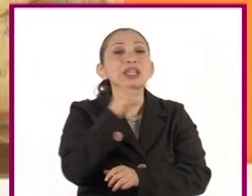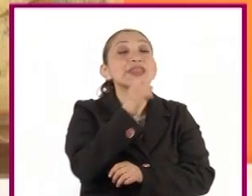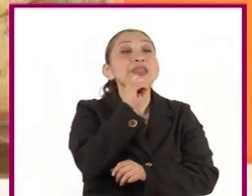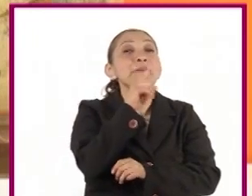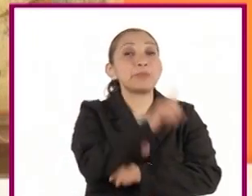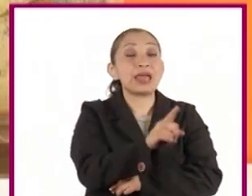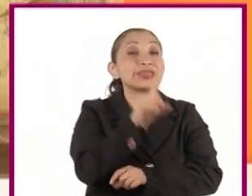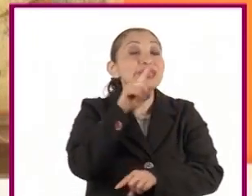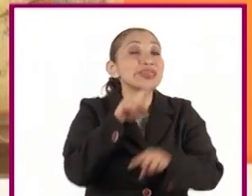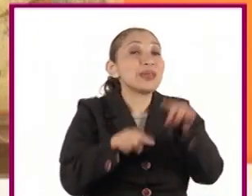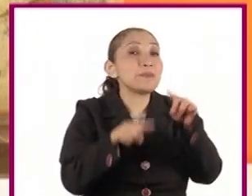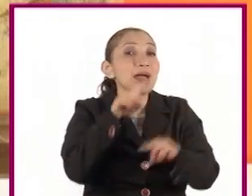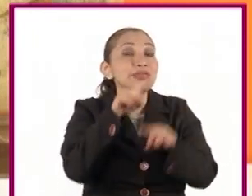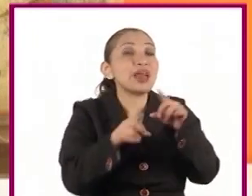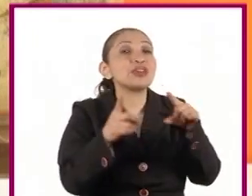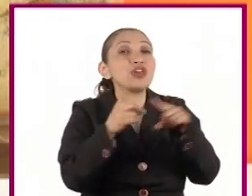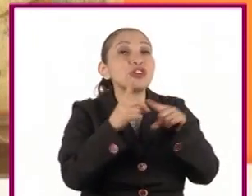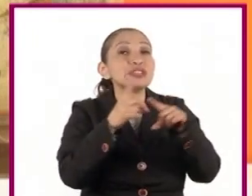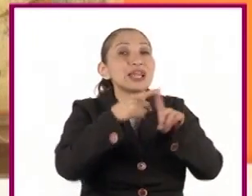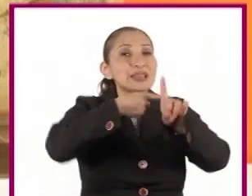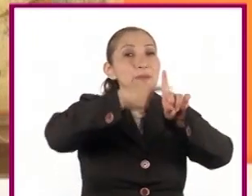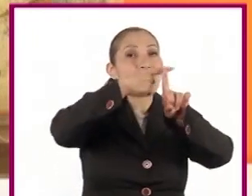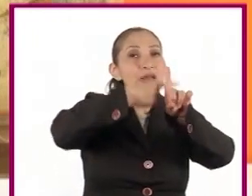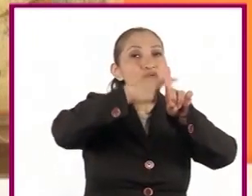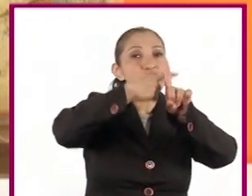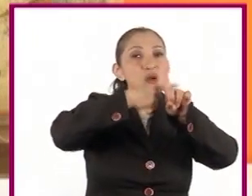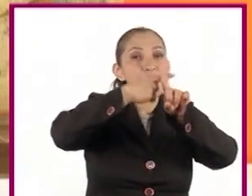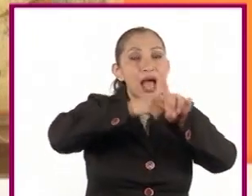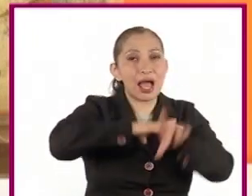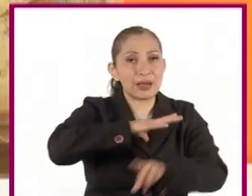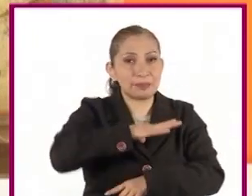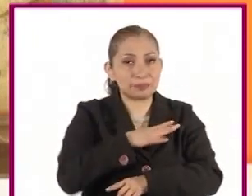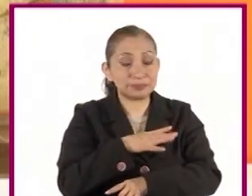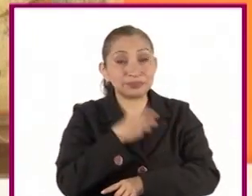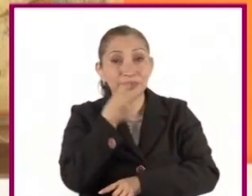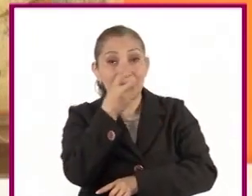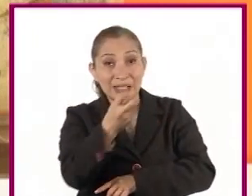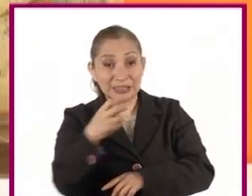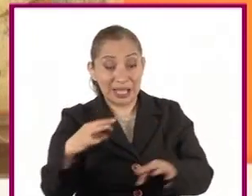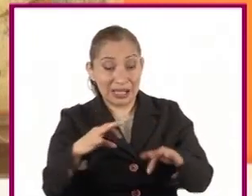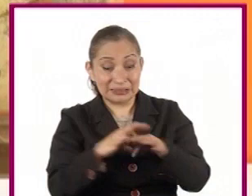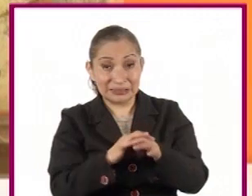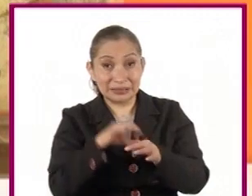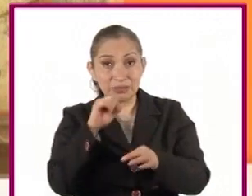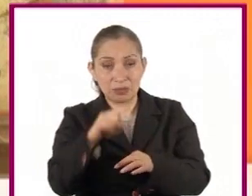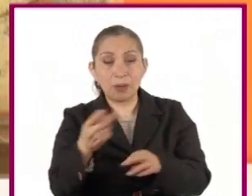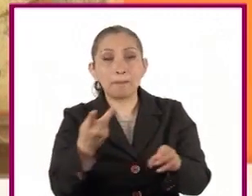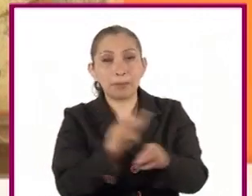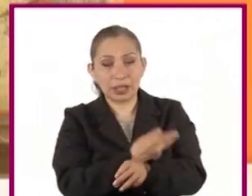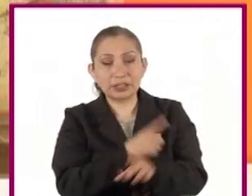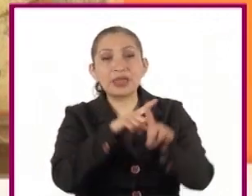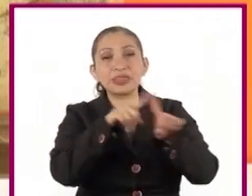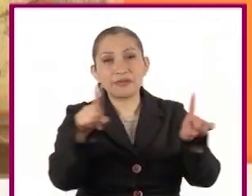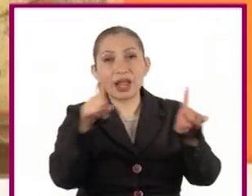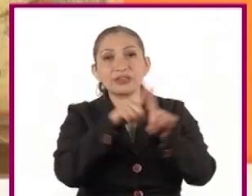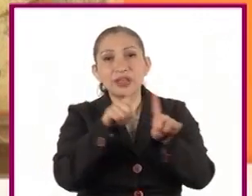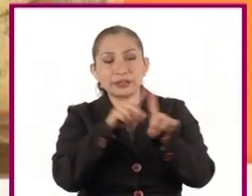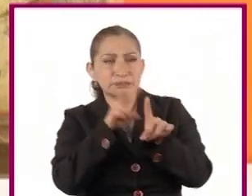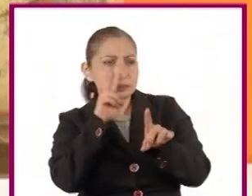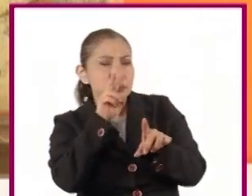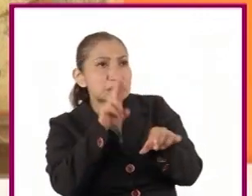vez, dependen de la distribución de la temperatura. Esta dinámica es la razón por la que ocurren varios de los